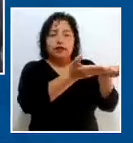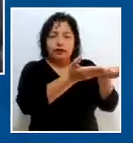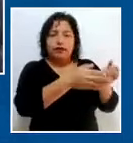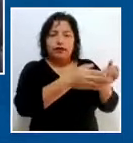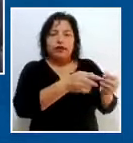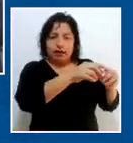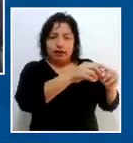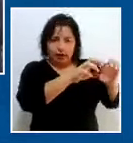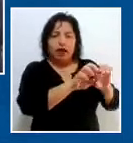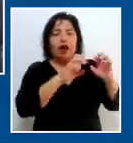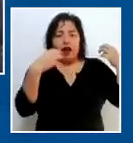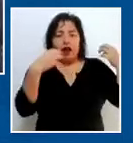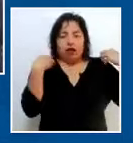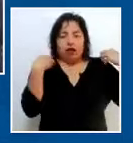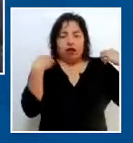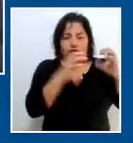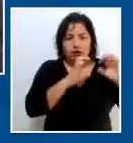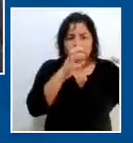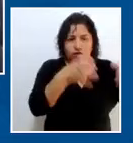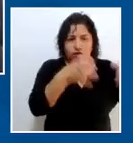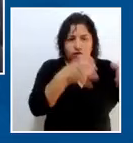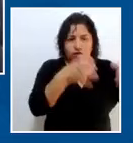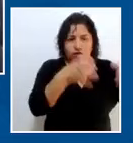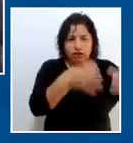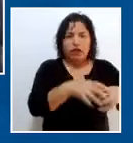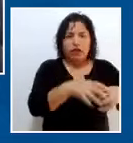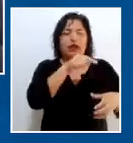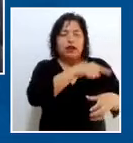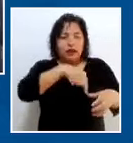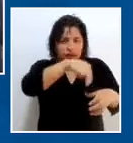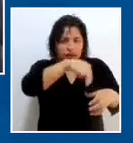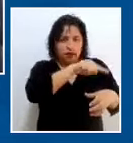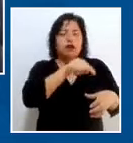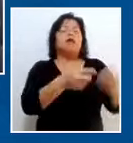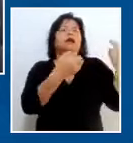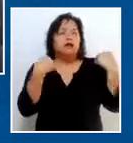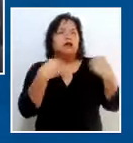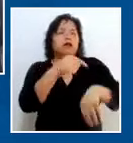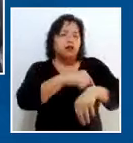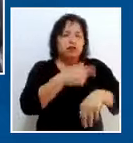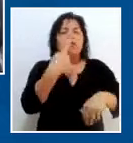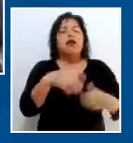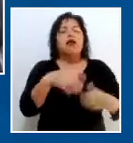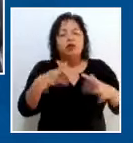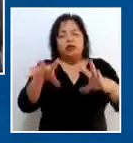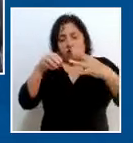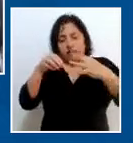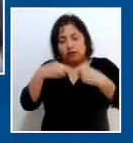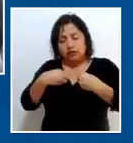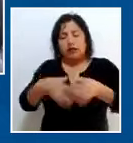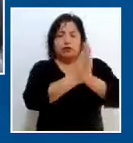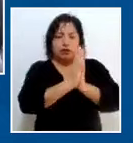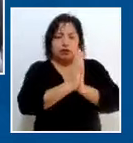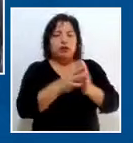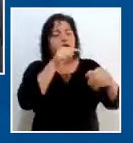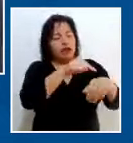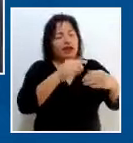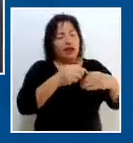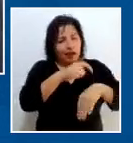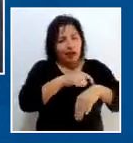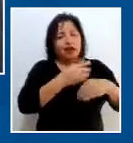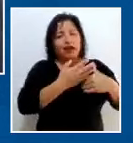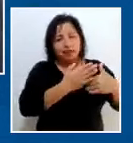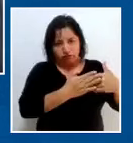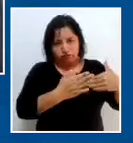tribunal también va a tomar un tiempo para poder admitir a trámite la apelación y a partir de ahí tendrá un plazo